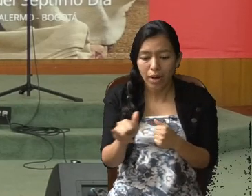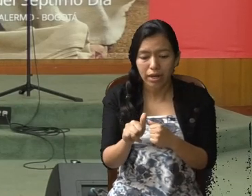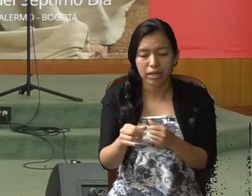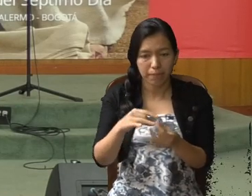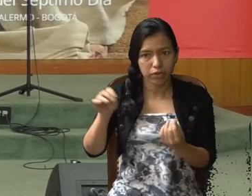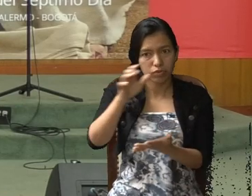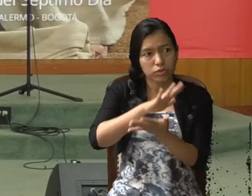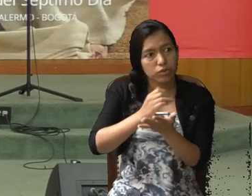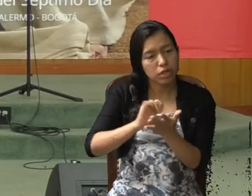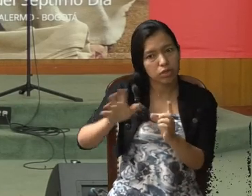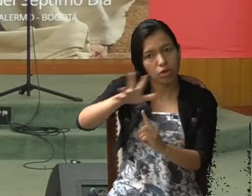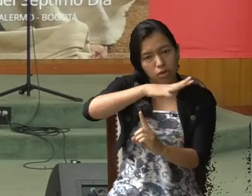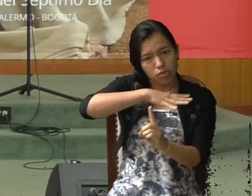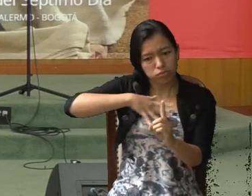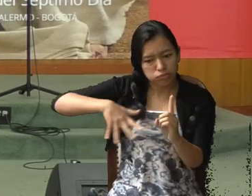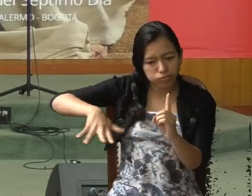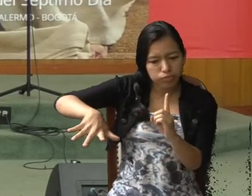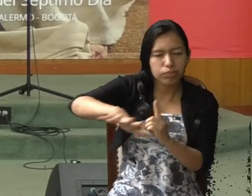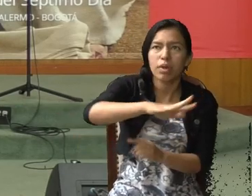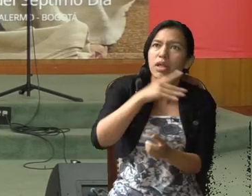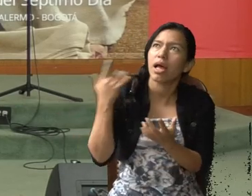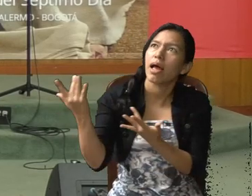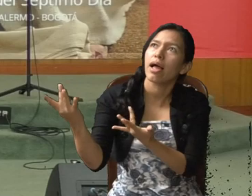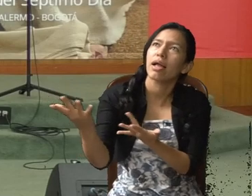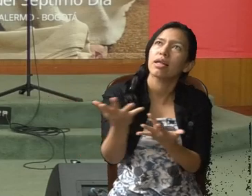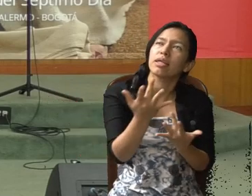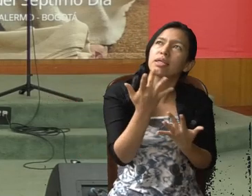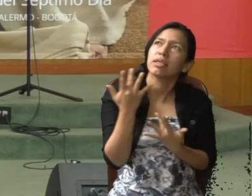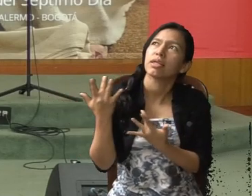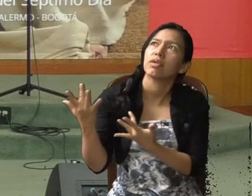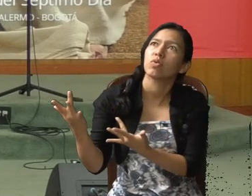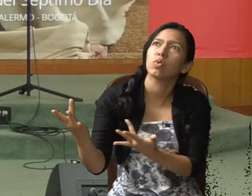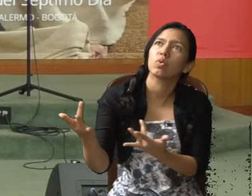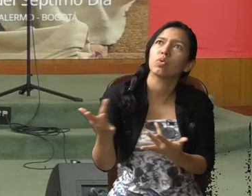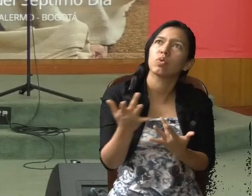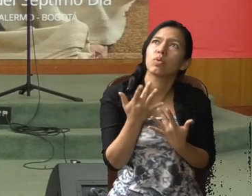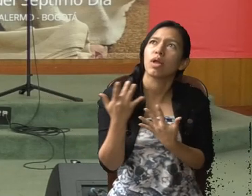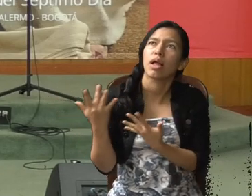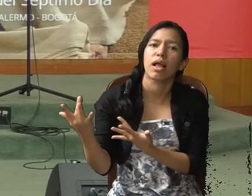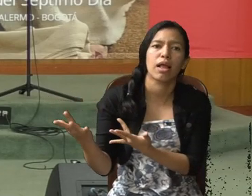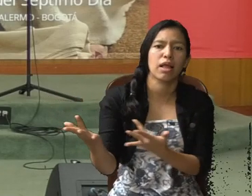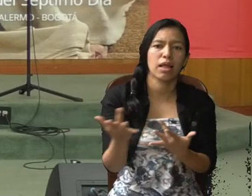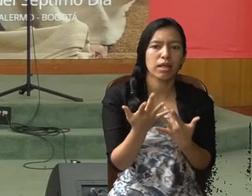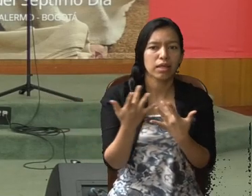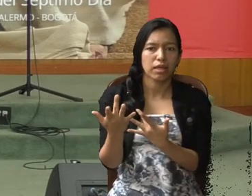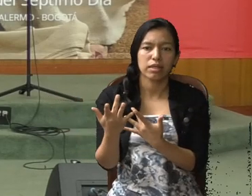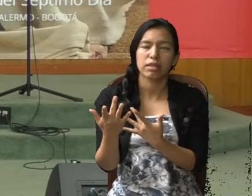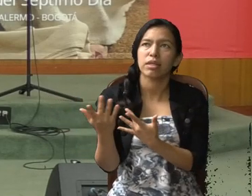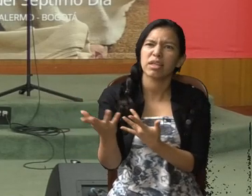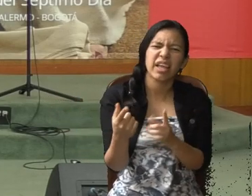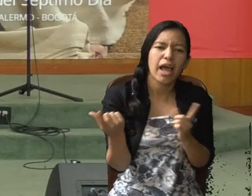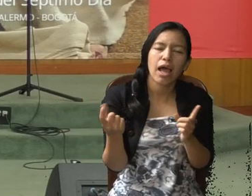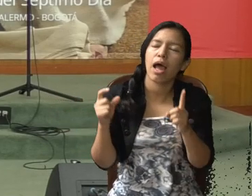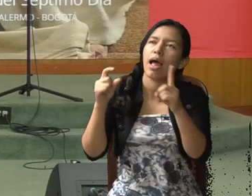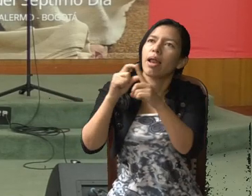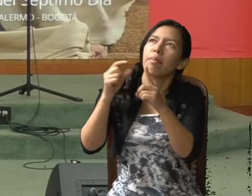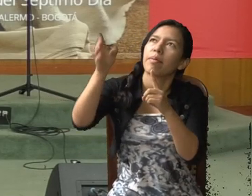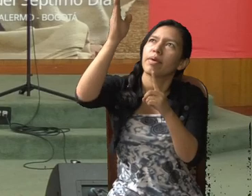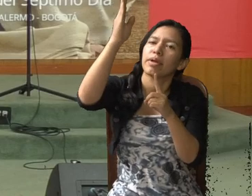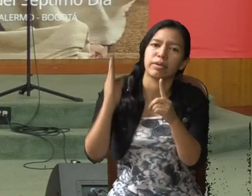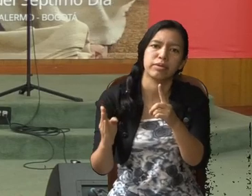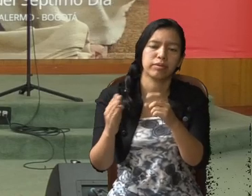la faz de las aguas. Estaba esperando que nosotros nos acercáramos a algo. Y ese algo es la palabra de Dios.